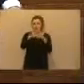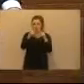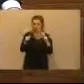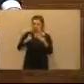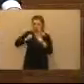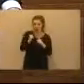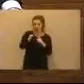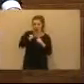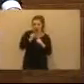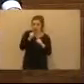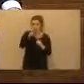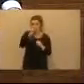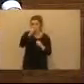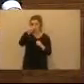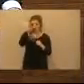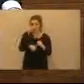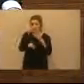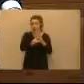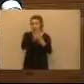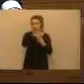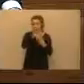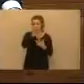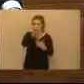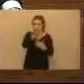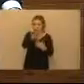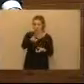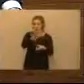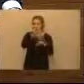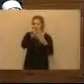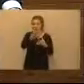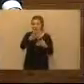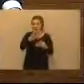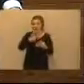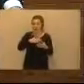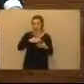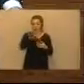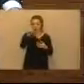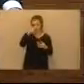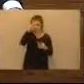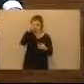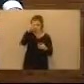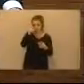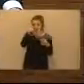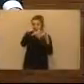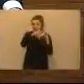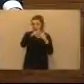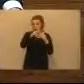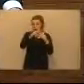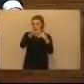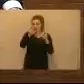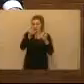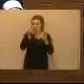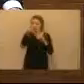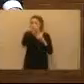de este año 2015, la declaración de bien de interés cultural e inmaterial, la asturianada, la tonada o la